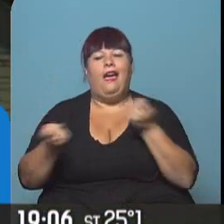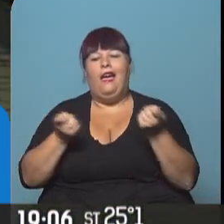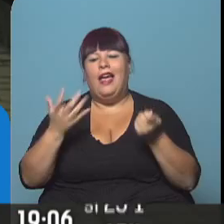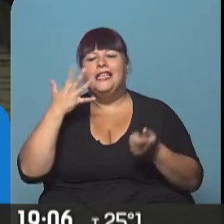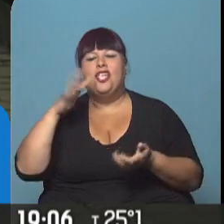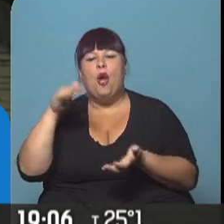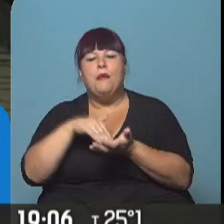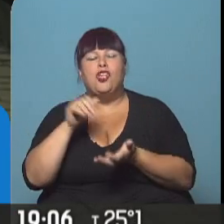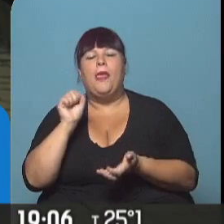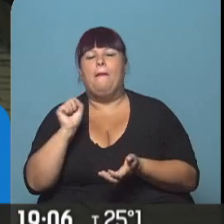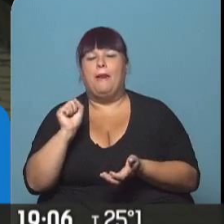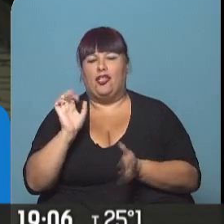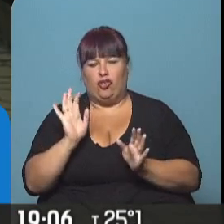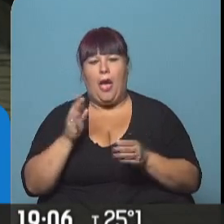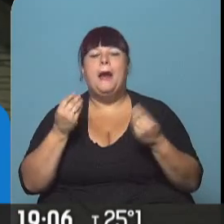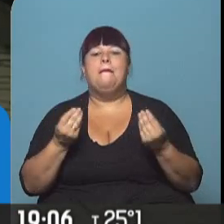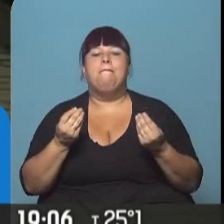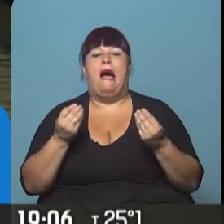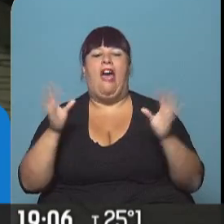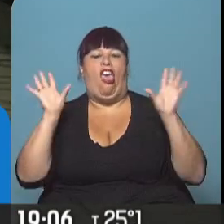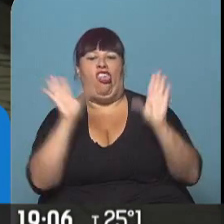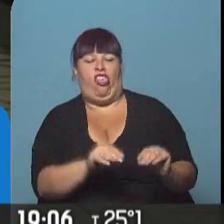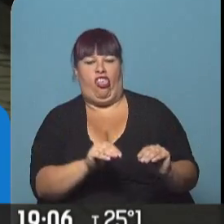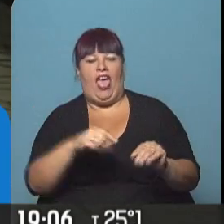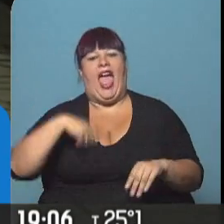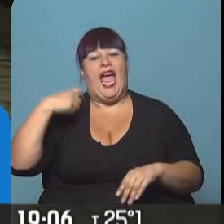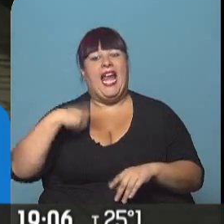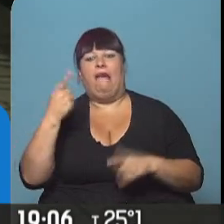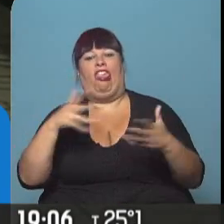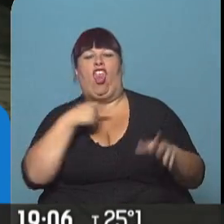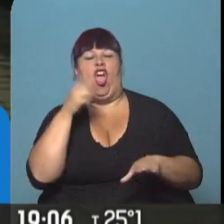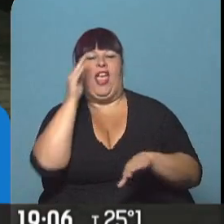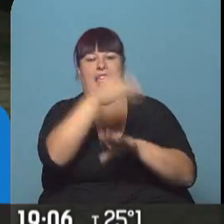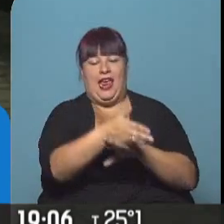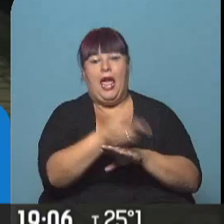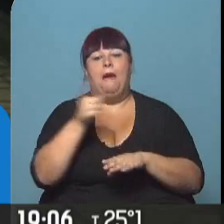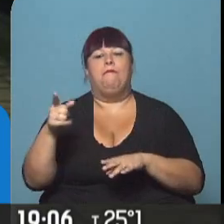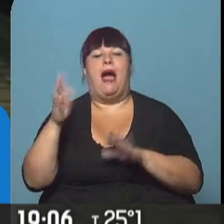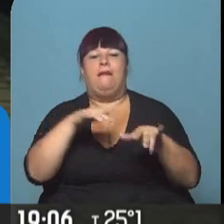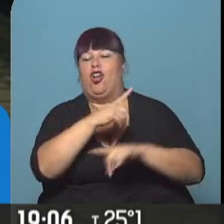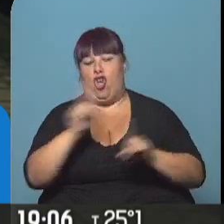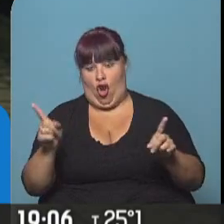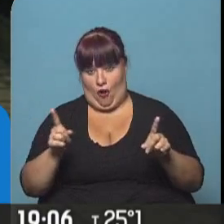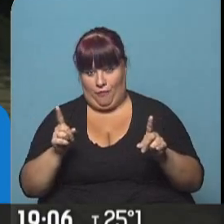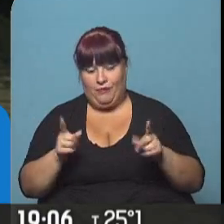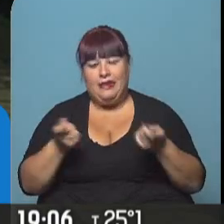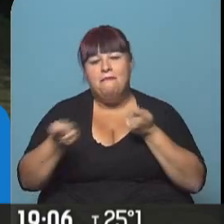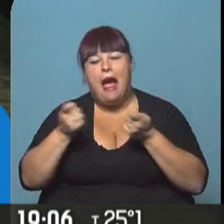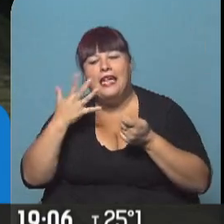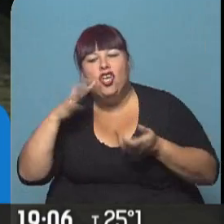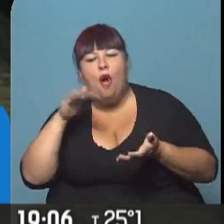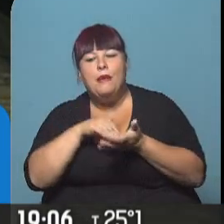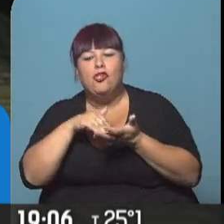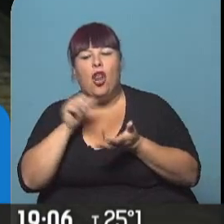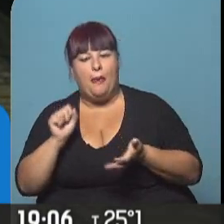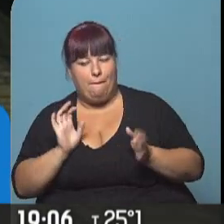5.000 millones de pesos para desalentar a gremios para que vayan a la marcha. O sea, juega con 5.000 millones